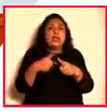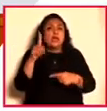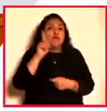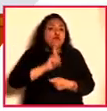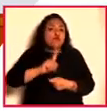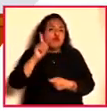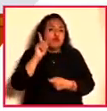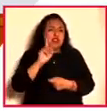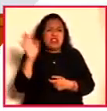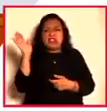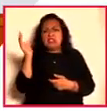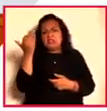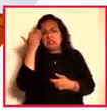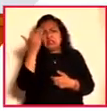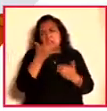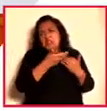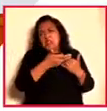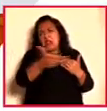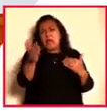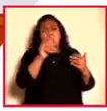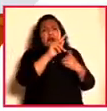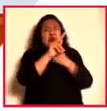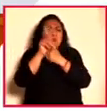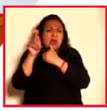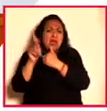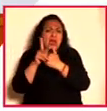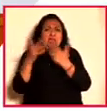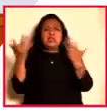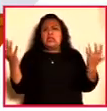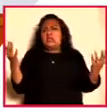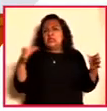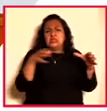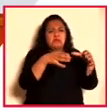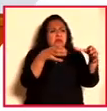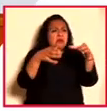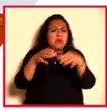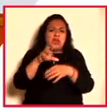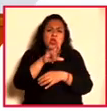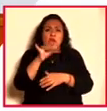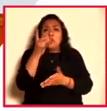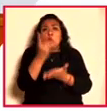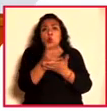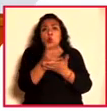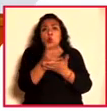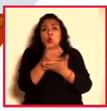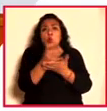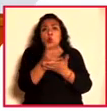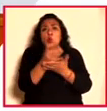todos los tiempos, de todos los países, de todas las corrientes, pero solo mujeres.